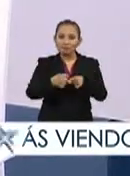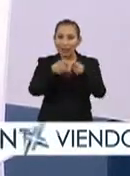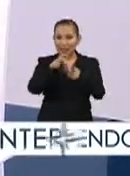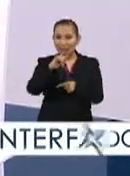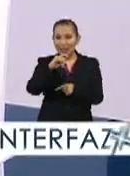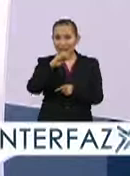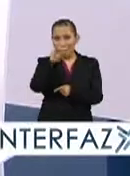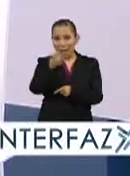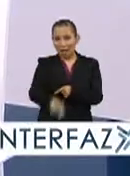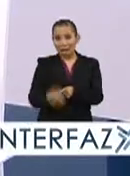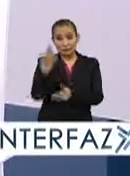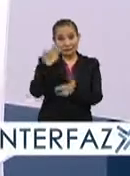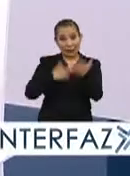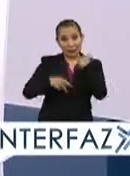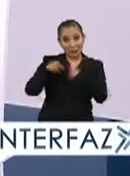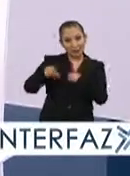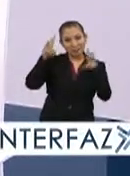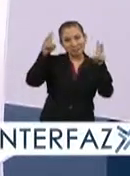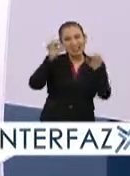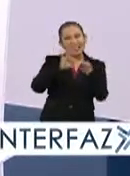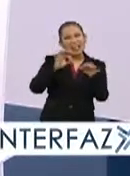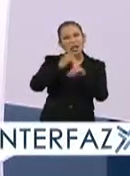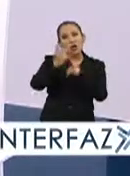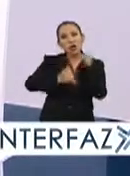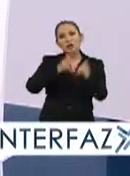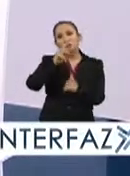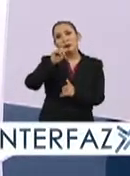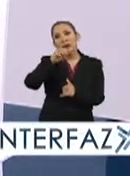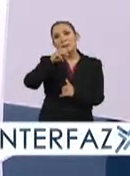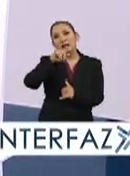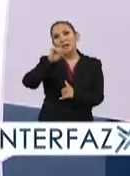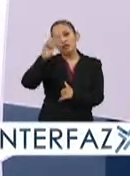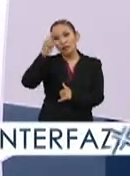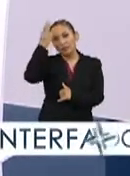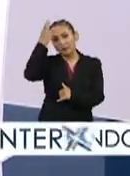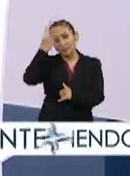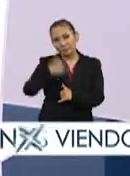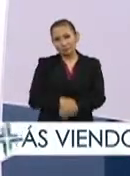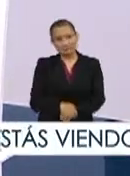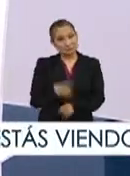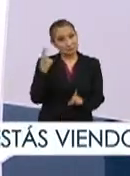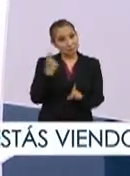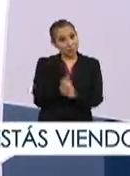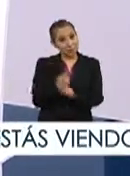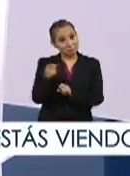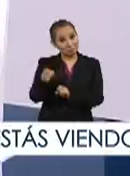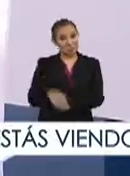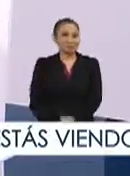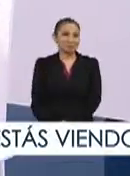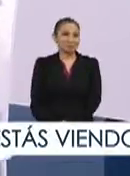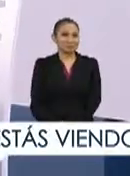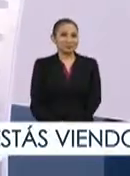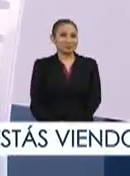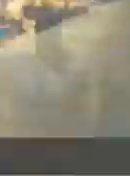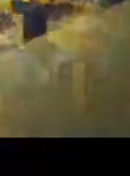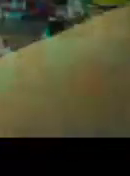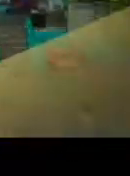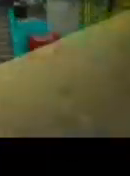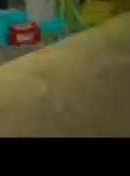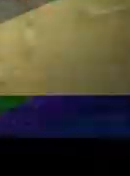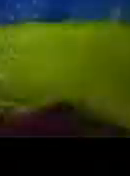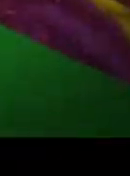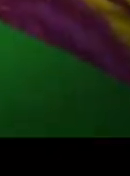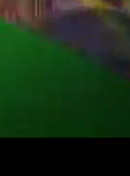en Interfaz. Al regresar, los detalles sobre los Juegos Panamericanos Universitarios, los primeros en su tipo.